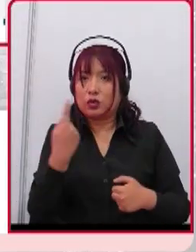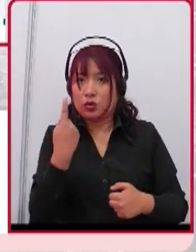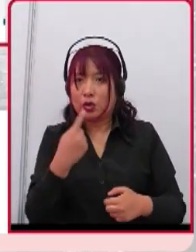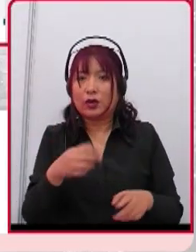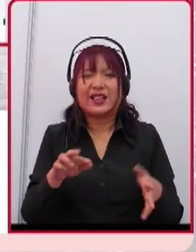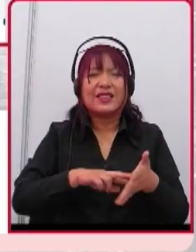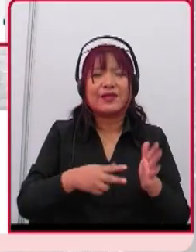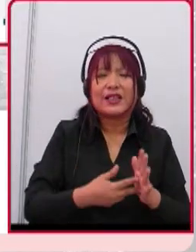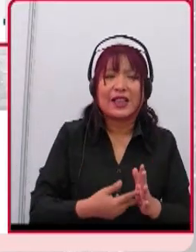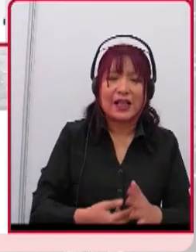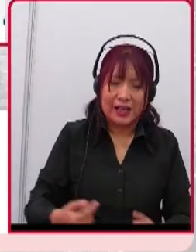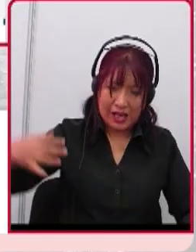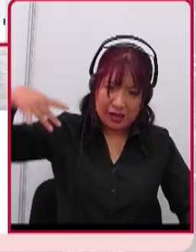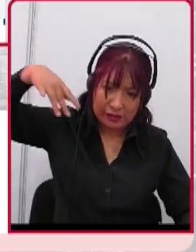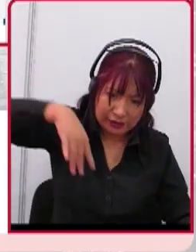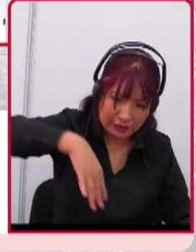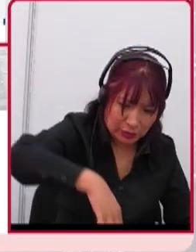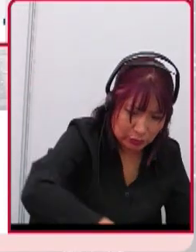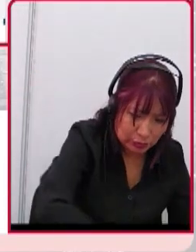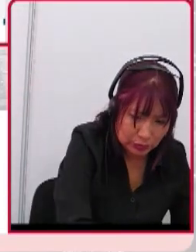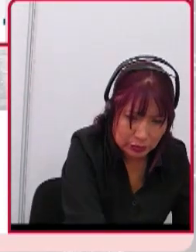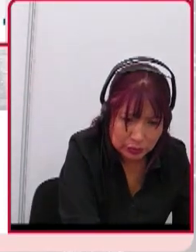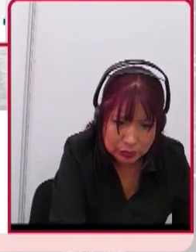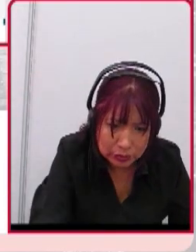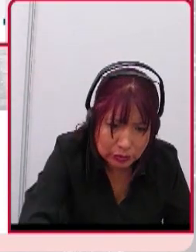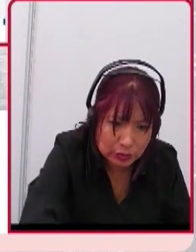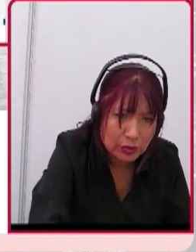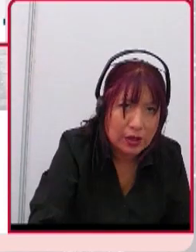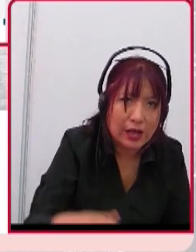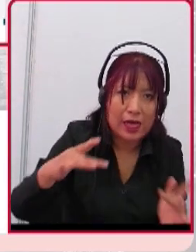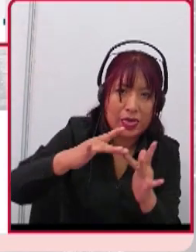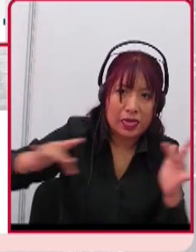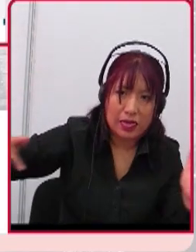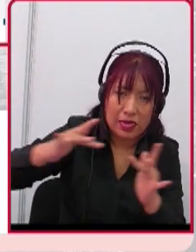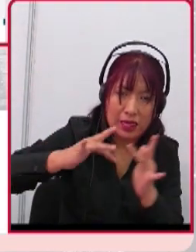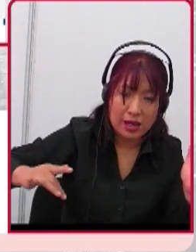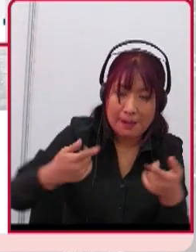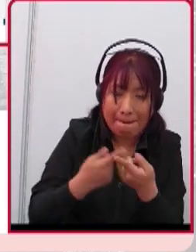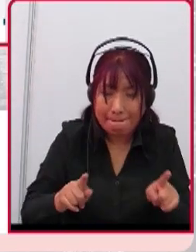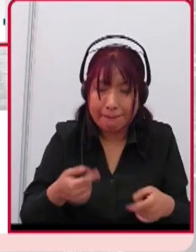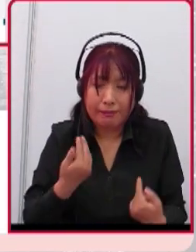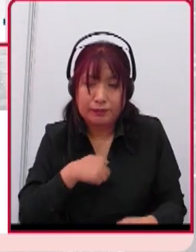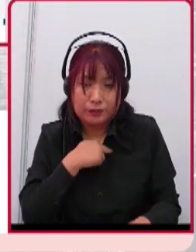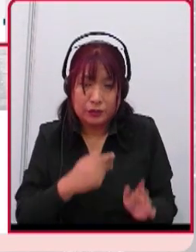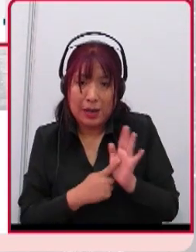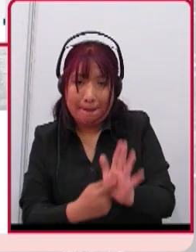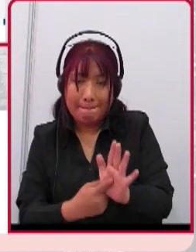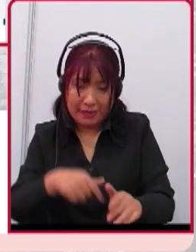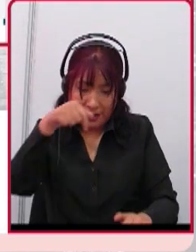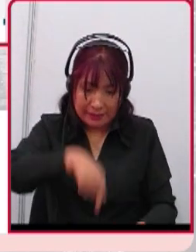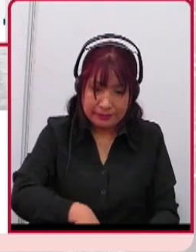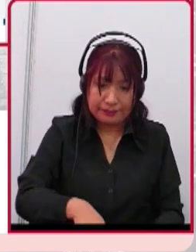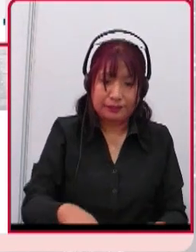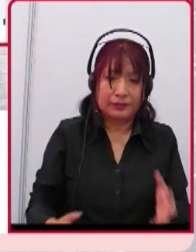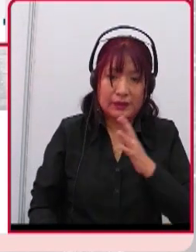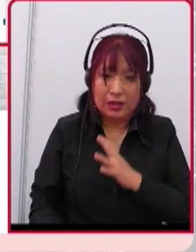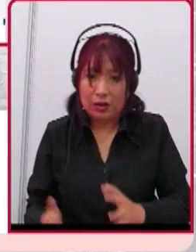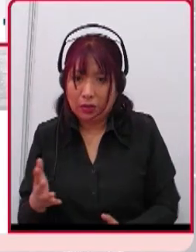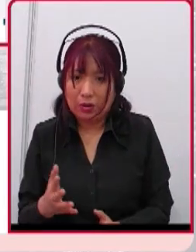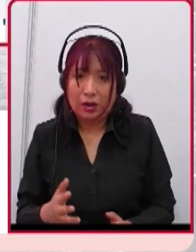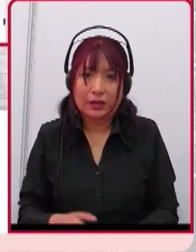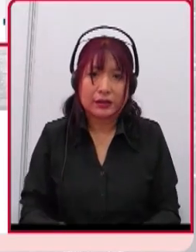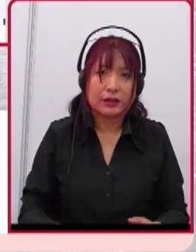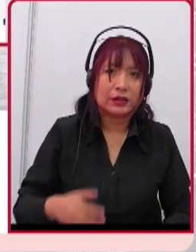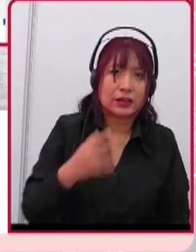interiores minas se pierde mucho el tema de la señal, pero nosotros presentamos una propuesta de que el momento en el que